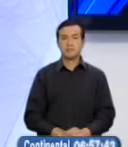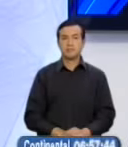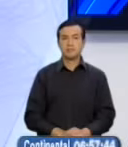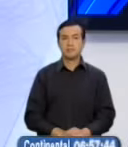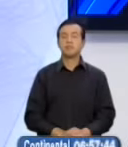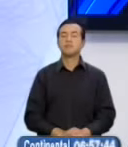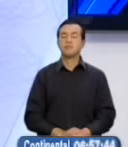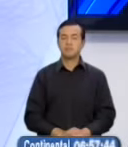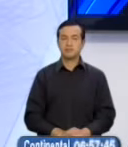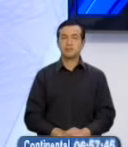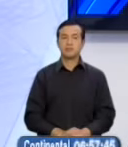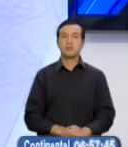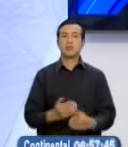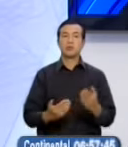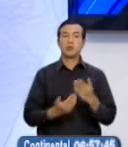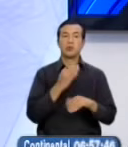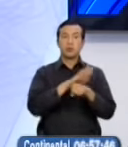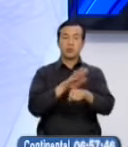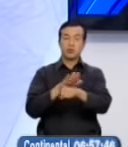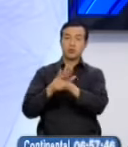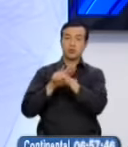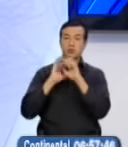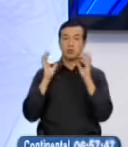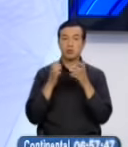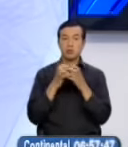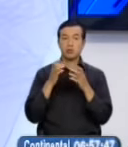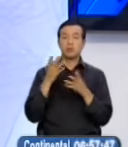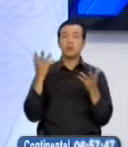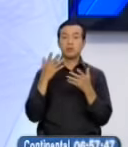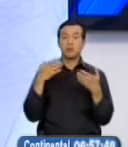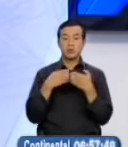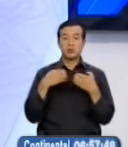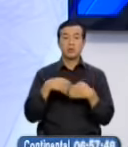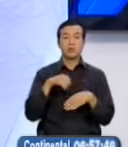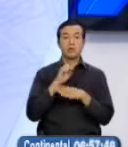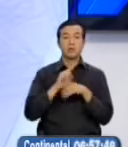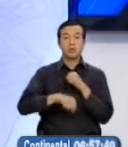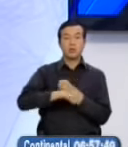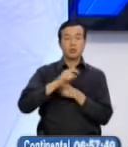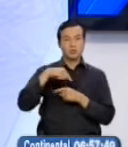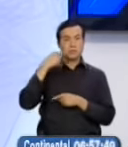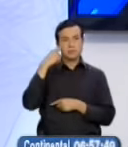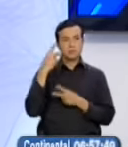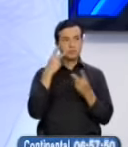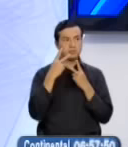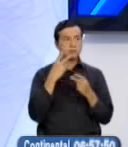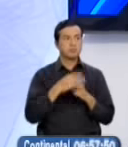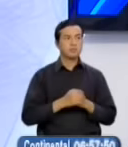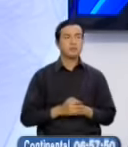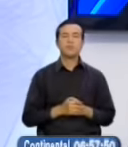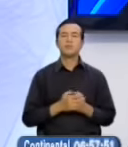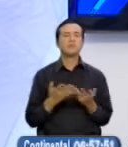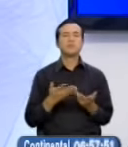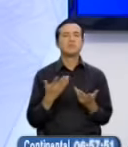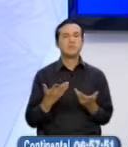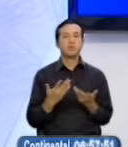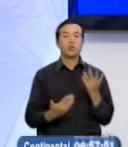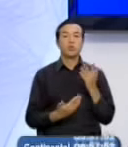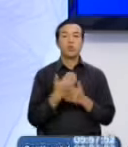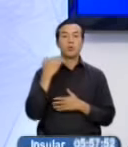A propósito de esta nueva convocatoria del profesor Gustavo Quinteros para la Selección Ecuatoriana de Fútbol, en la siguiente nota de Soledad Rodríguez vamos a revisar los